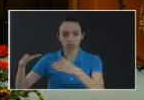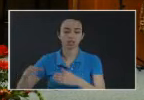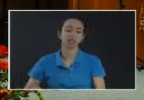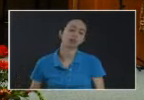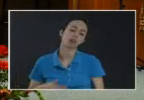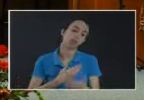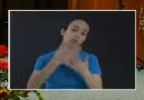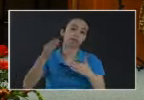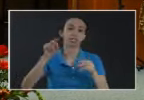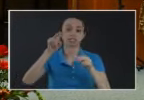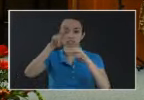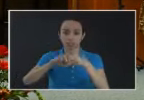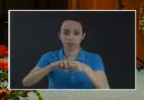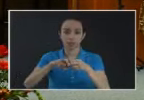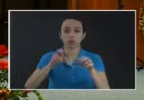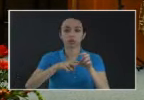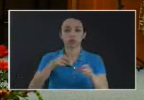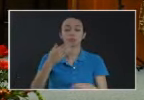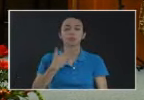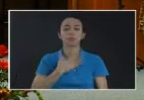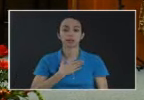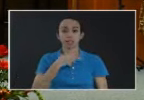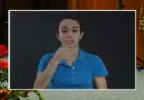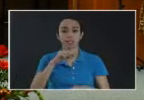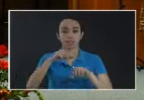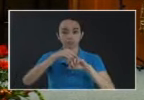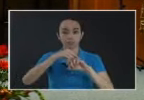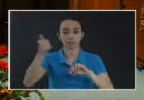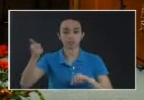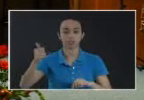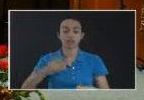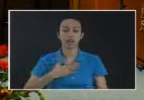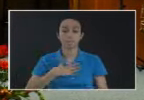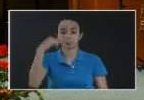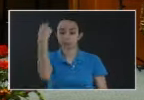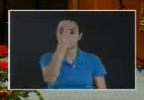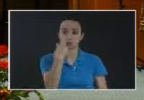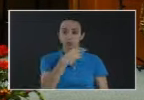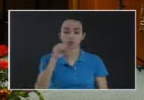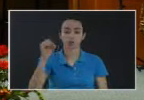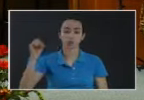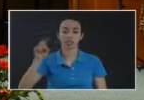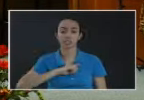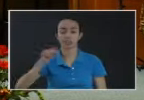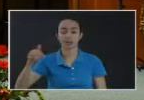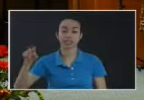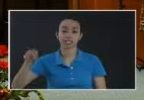Me fui a sentar a la par de mi esposa. Mi suegro estaba necesitado, que acababa de salir de una